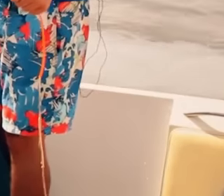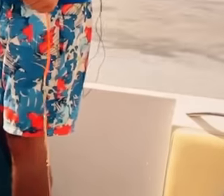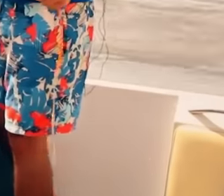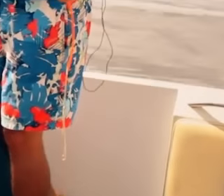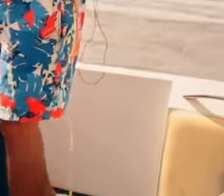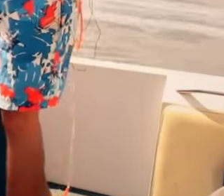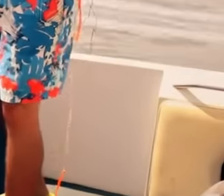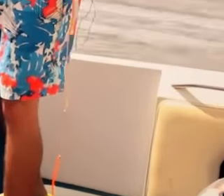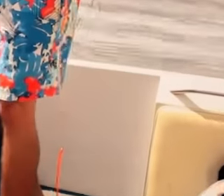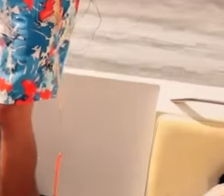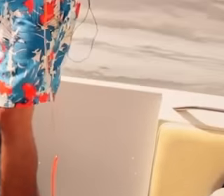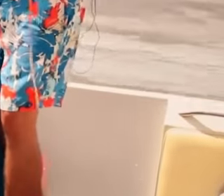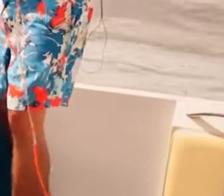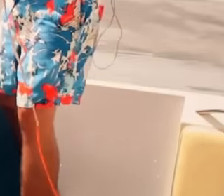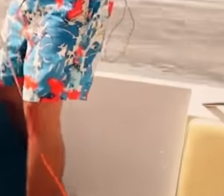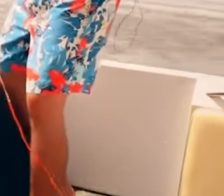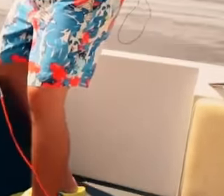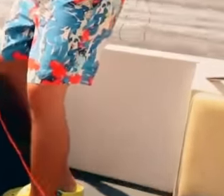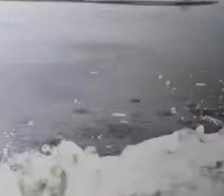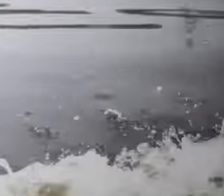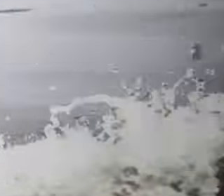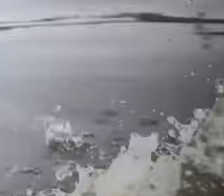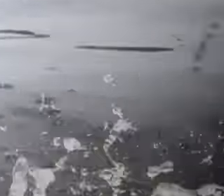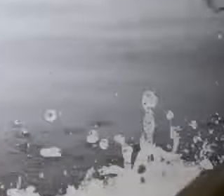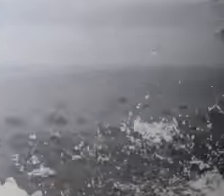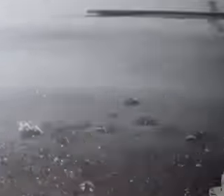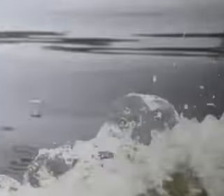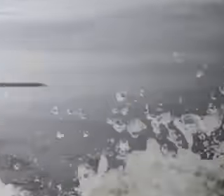¡Vamos, Salomé! ¡Al agua!